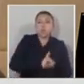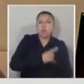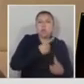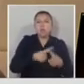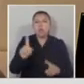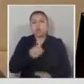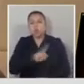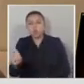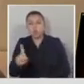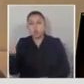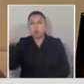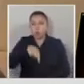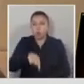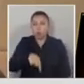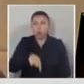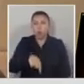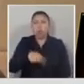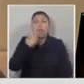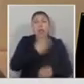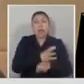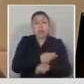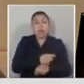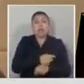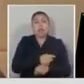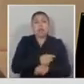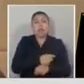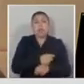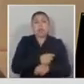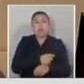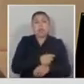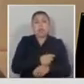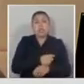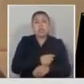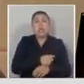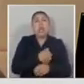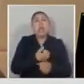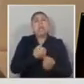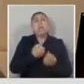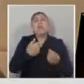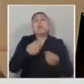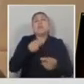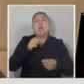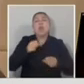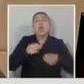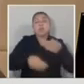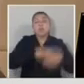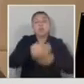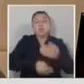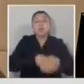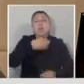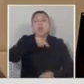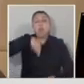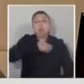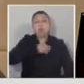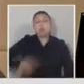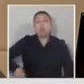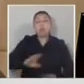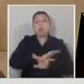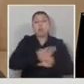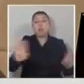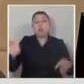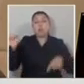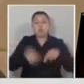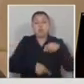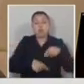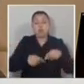Hoy día la delincuencia está asolando al país. Este gobierno no ha hecho nada para combatir la delincuencia. Y los chilenos de a pie tenemos que